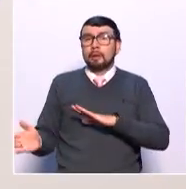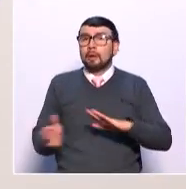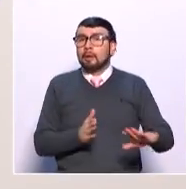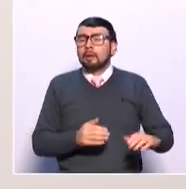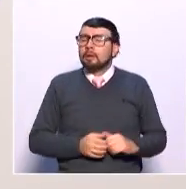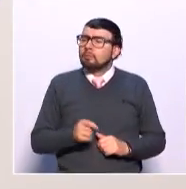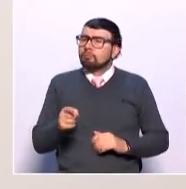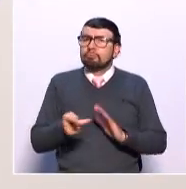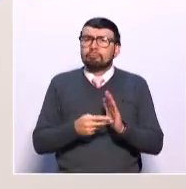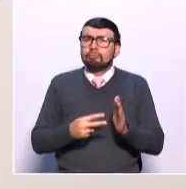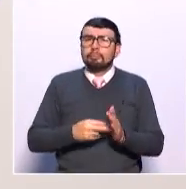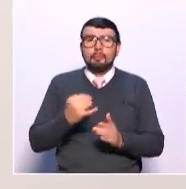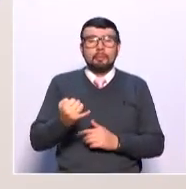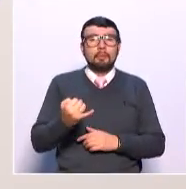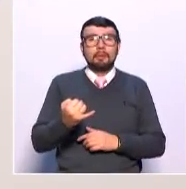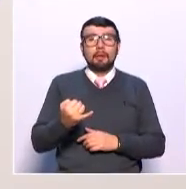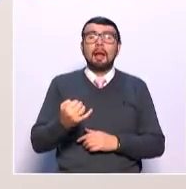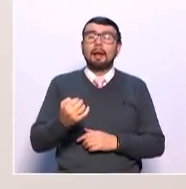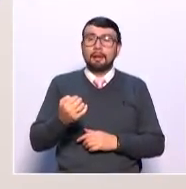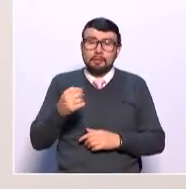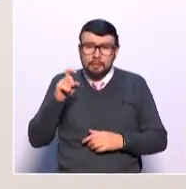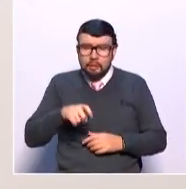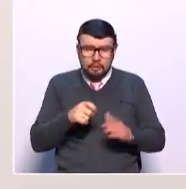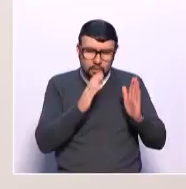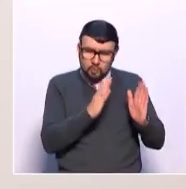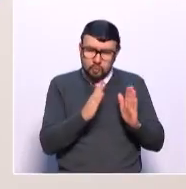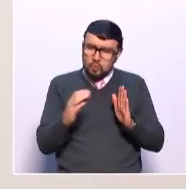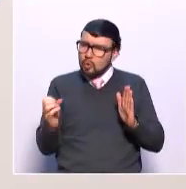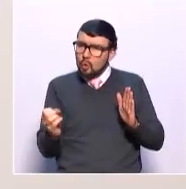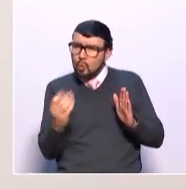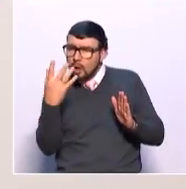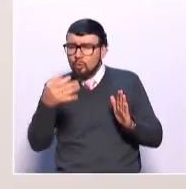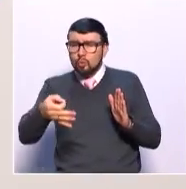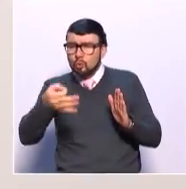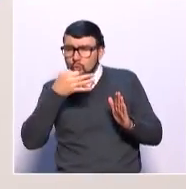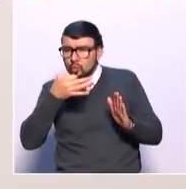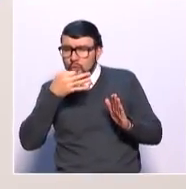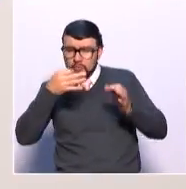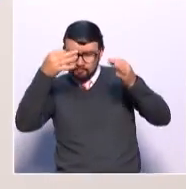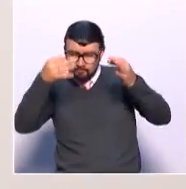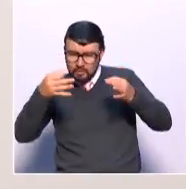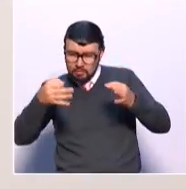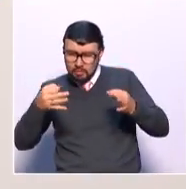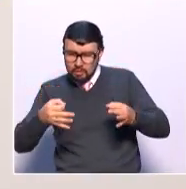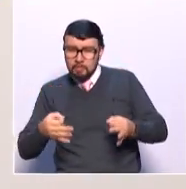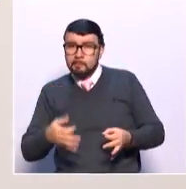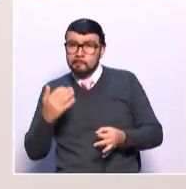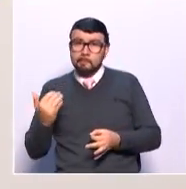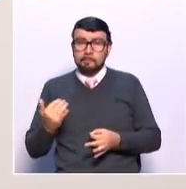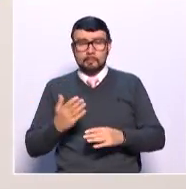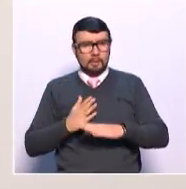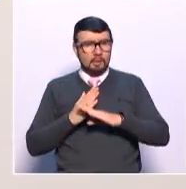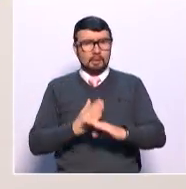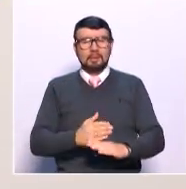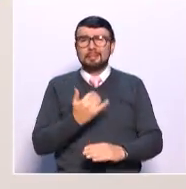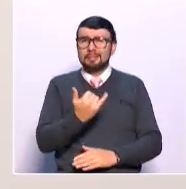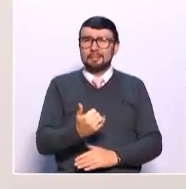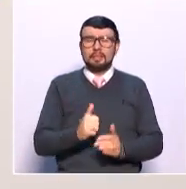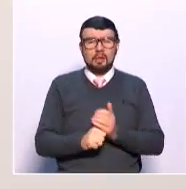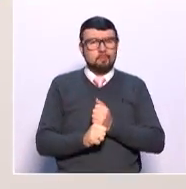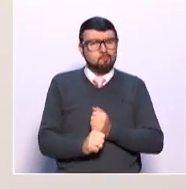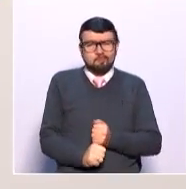en estos casos hay que cuadrar esas cifras de tiroides contrarrestar el estreñimiento porque el hipo